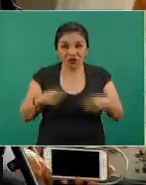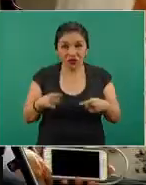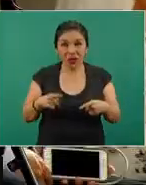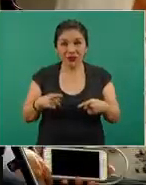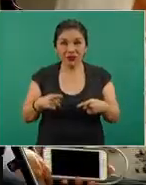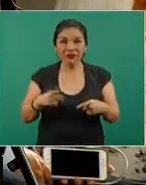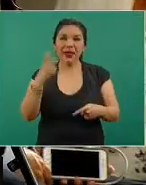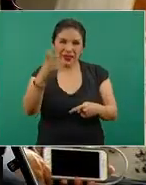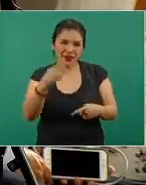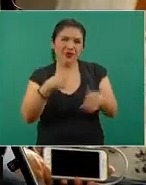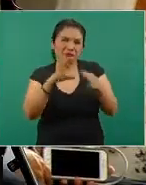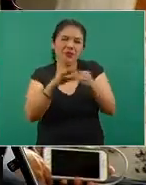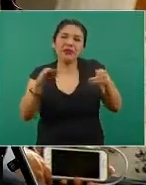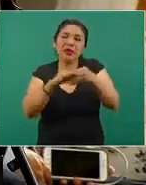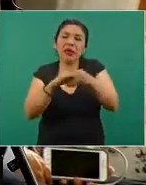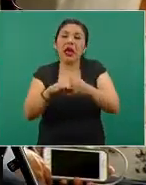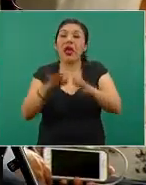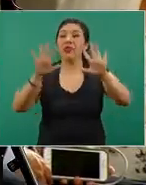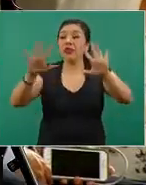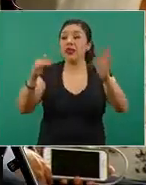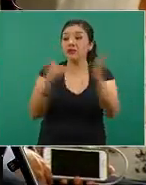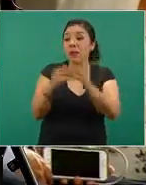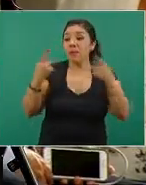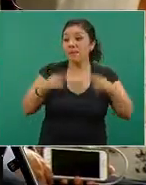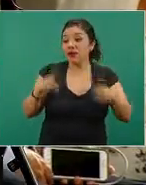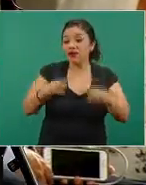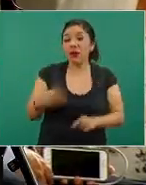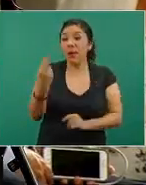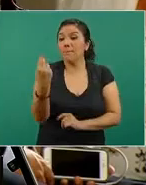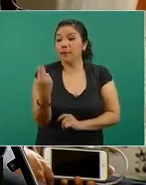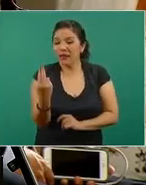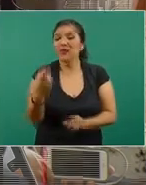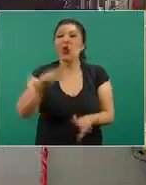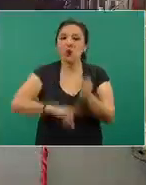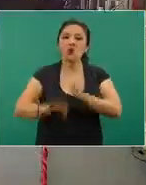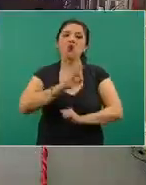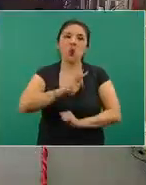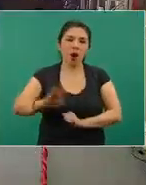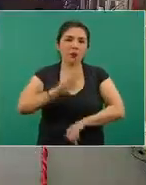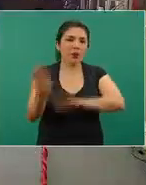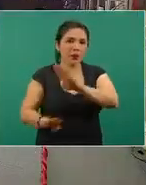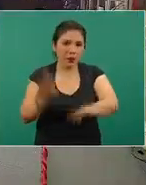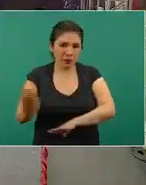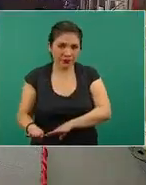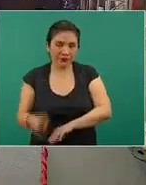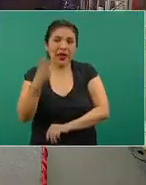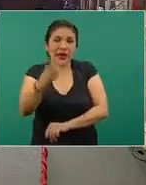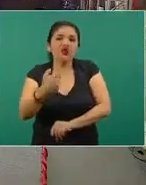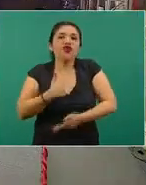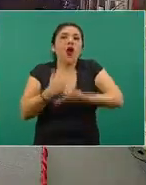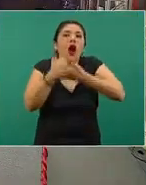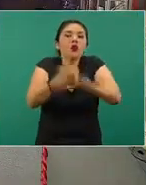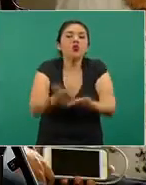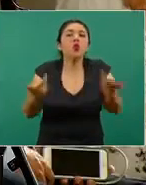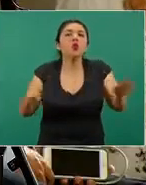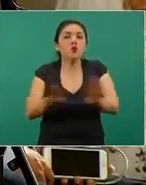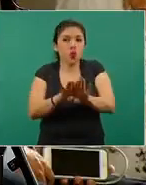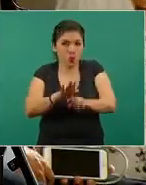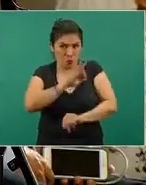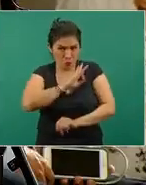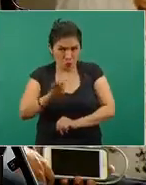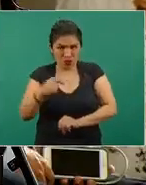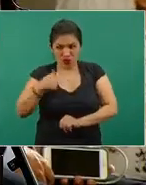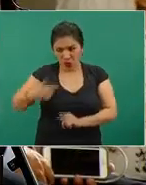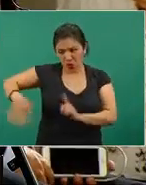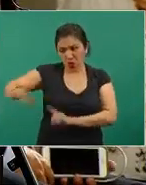más o menos. Así 25. Es, 25 personas de cada 10,000 personas enfermas pueden perder la vida. Esa es la cifra. ¿Qué podemos hacer? ¿Podemos nosotros